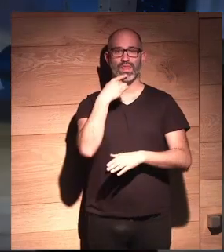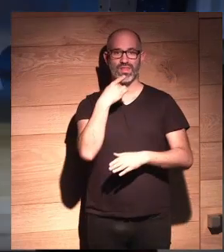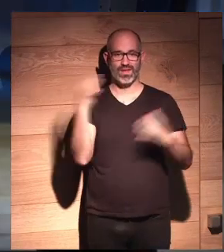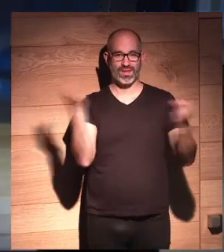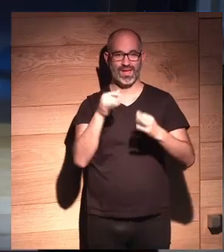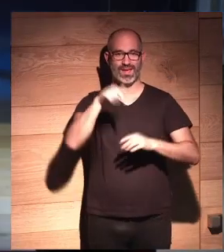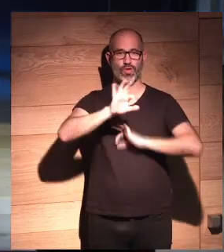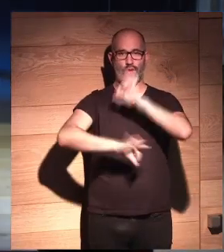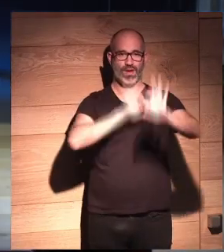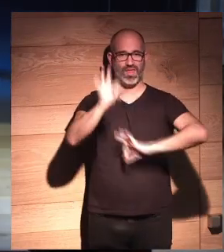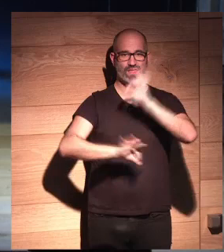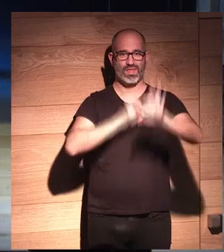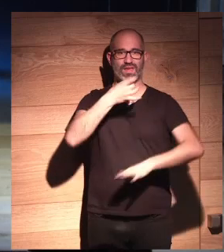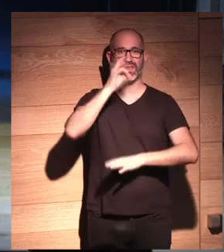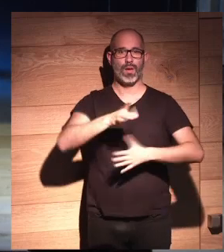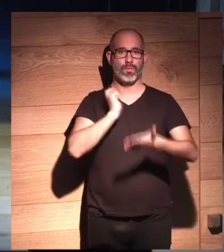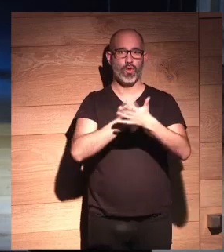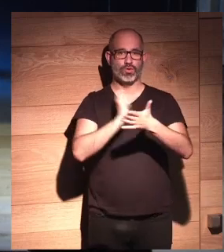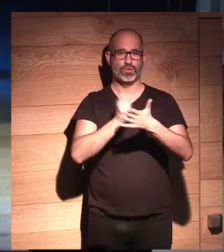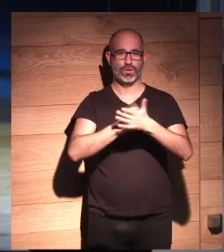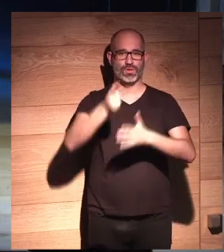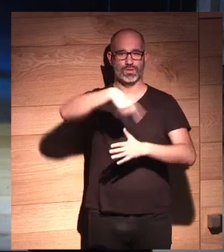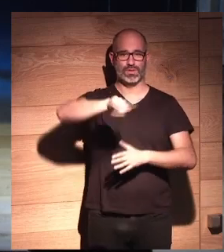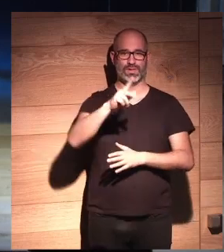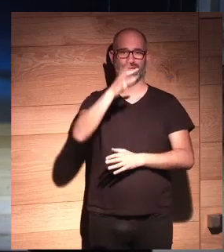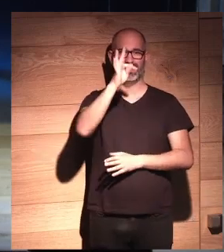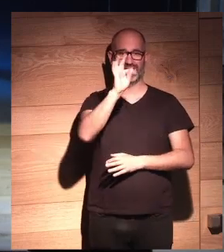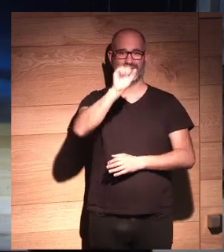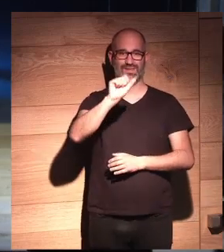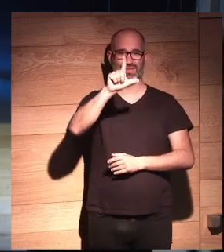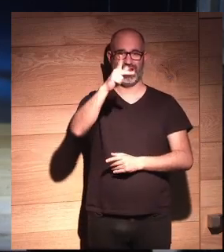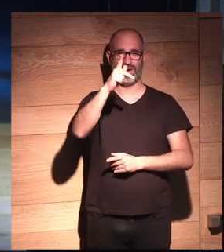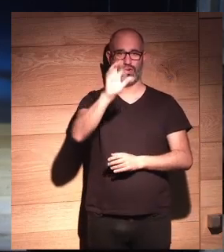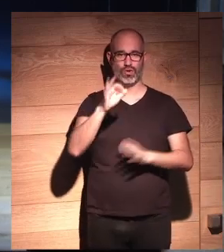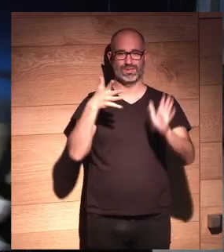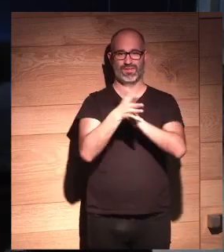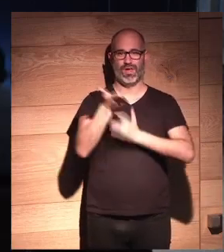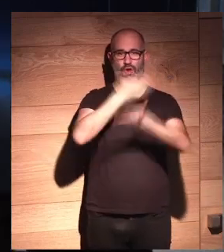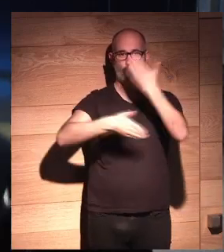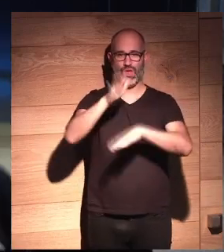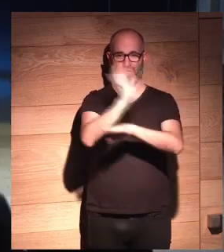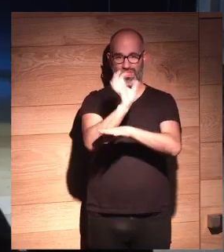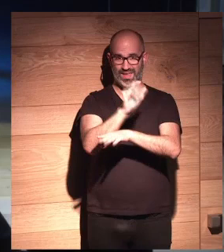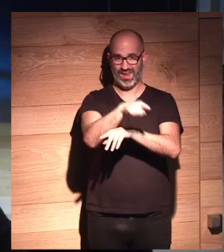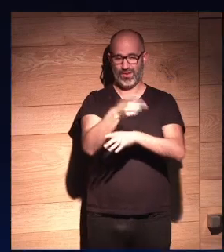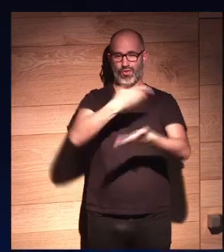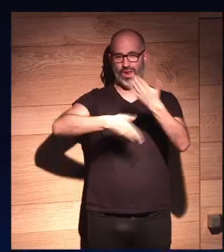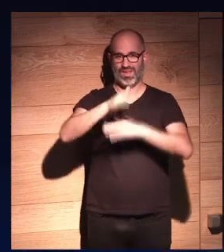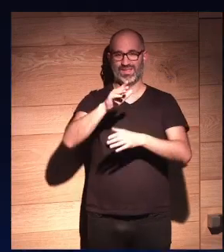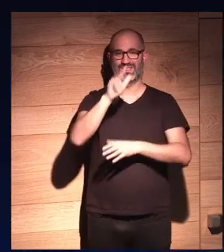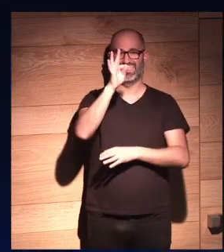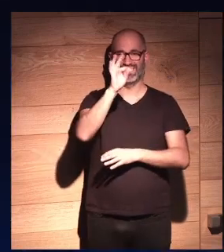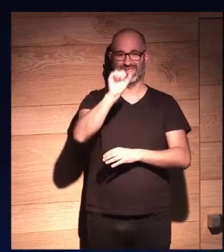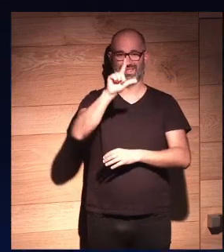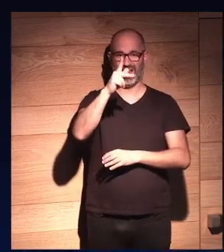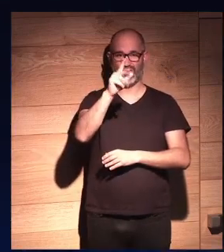que esto lo organizamos una productora que somos Talco Films. Talco quiere decir colaboración en finés y nos dedicamos principalmente a